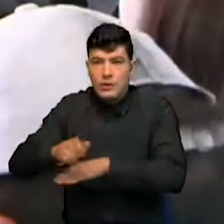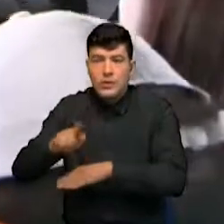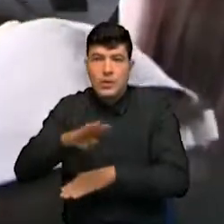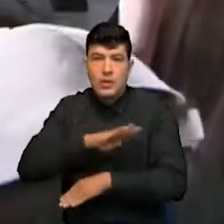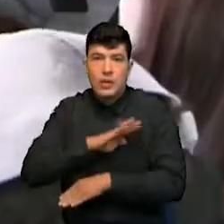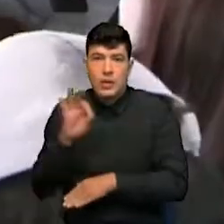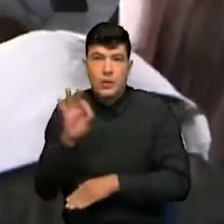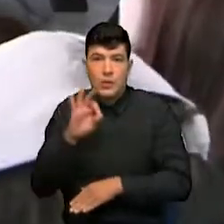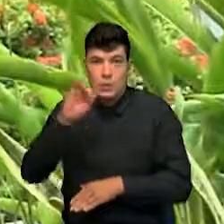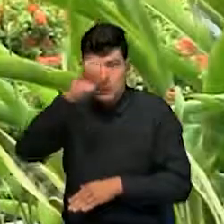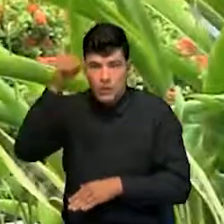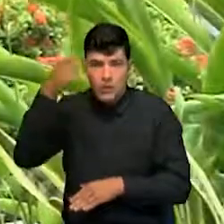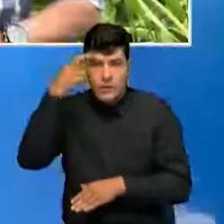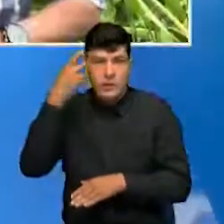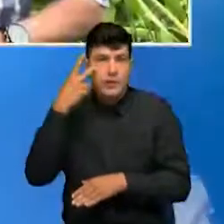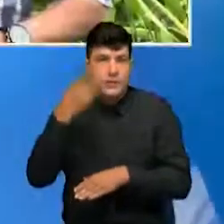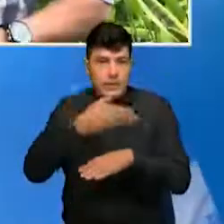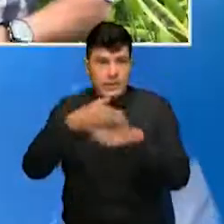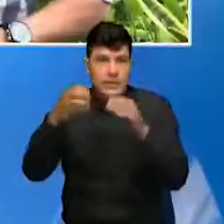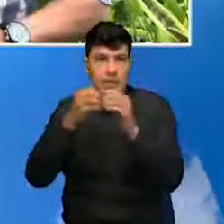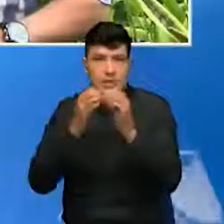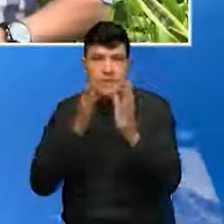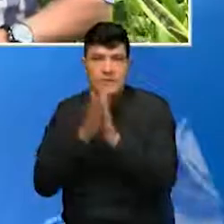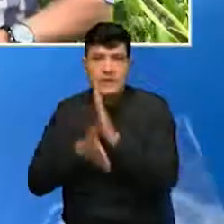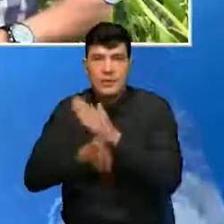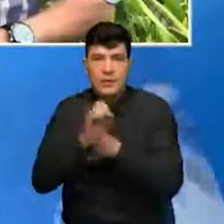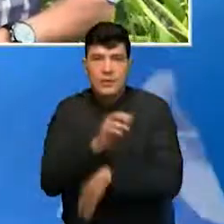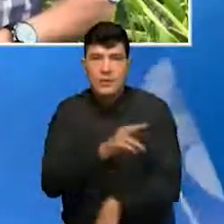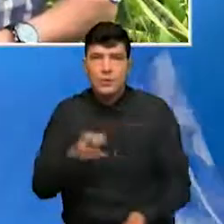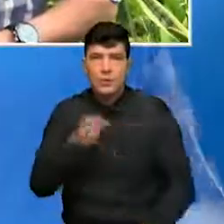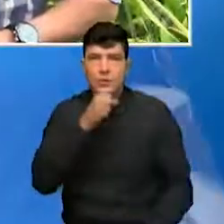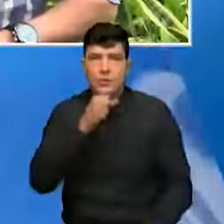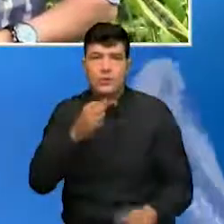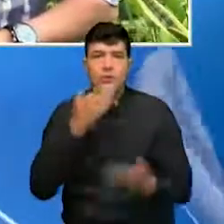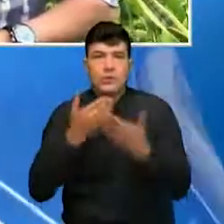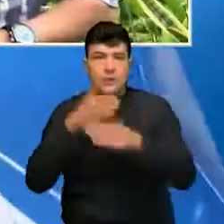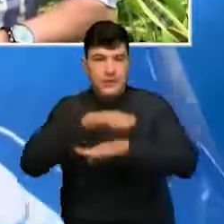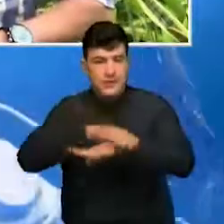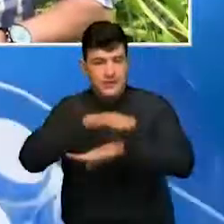gobernación. Esa es toda la información desde la ciudad de Cúcuta. Danilo Coronel, Oriente Noticias. Muy buenas tardes. Buenas.